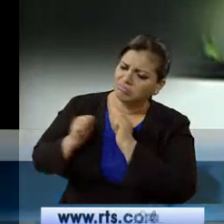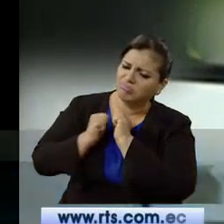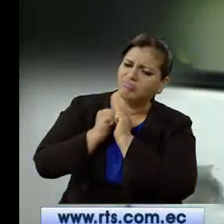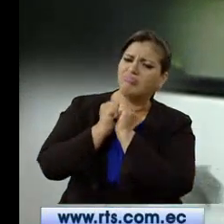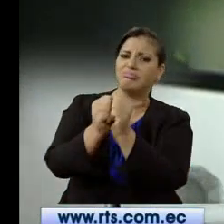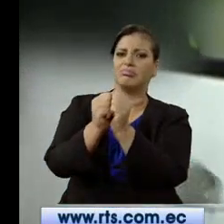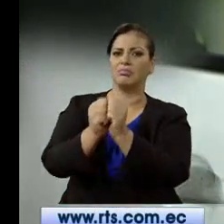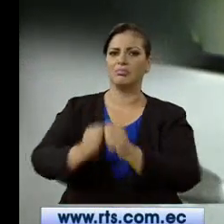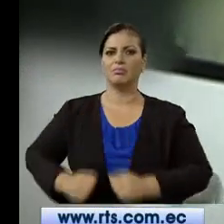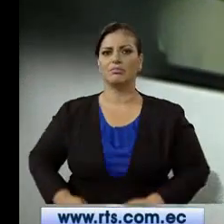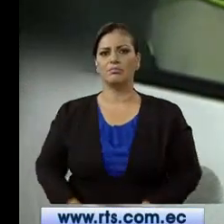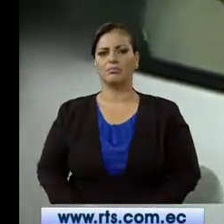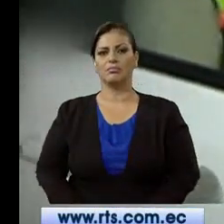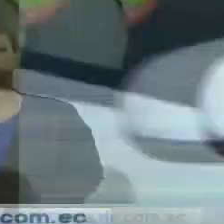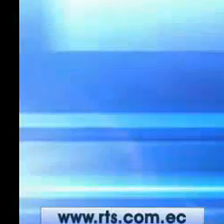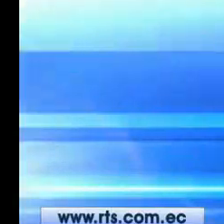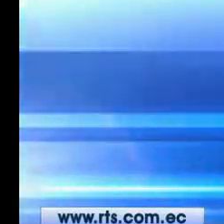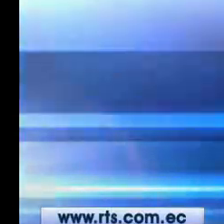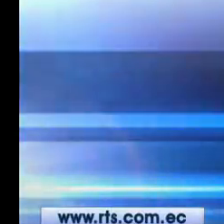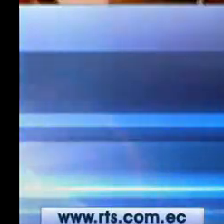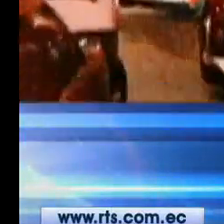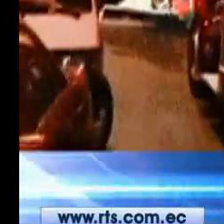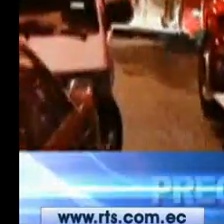José Morales.